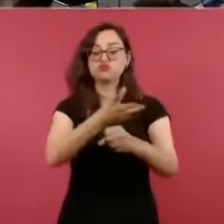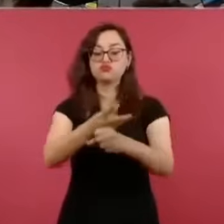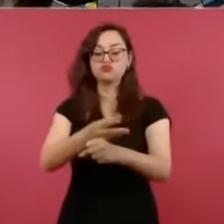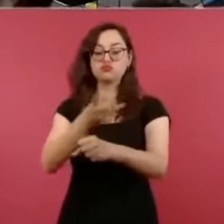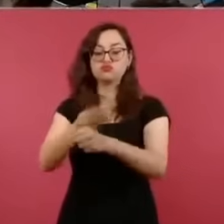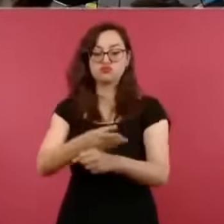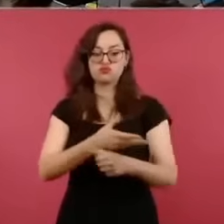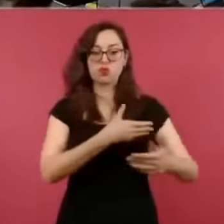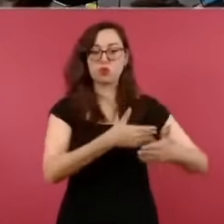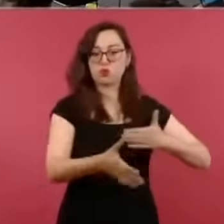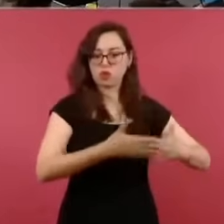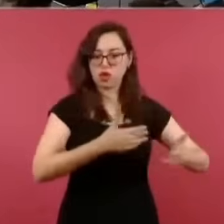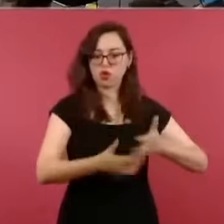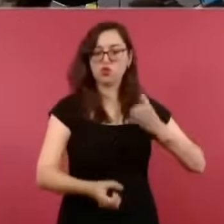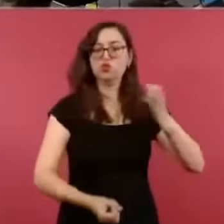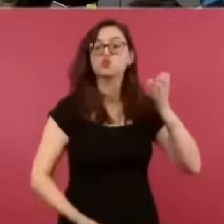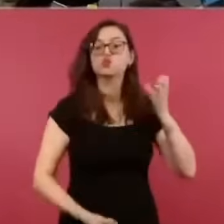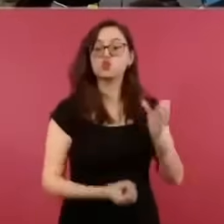Reconfiguración.